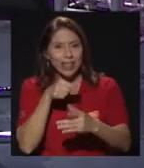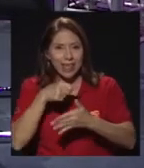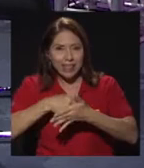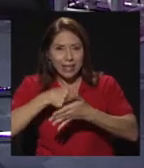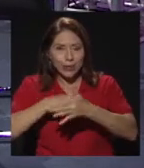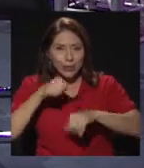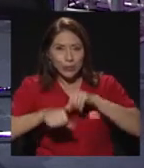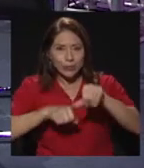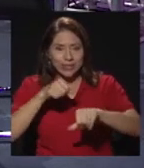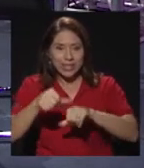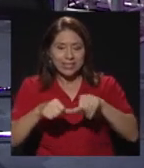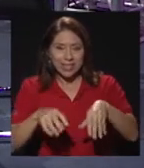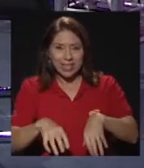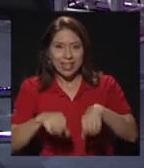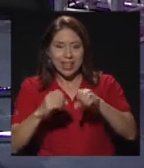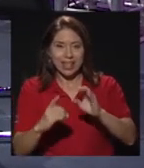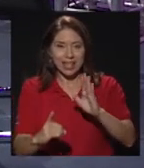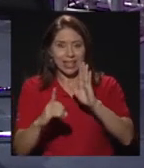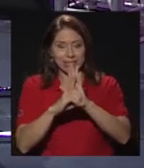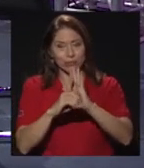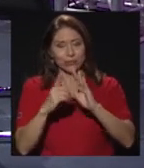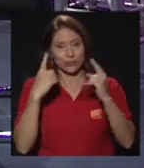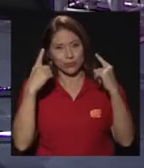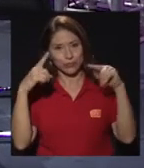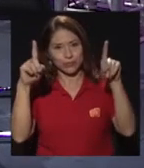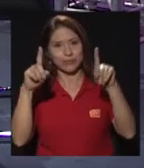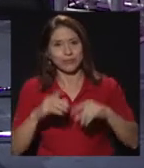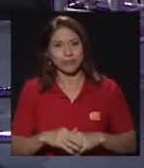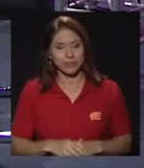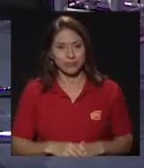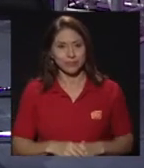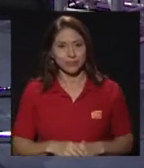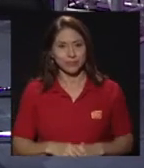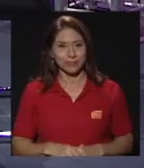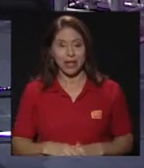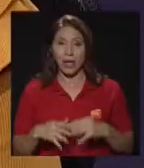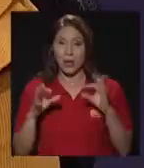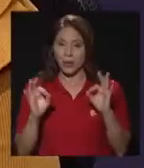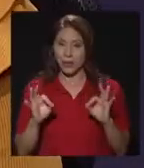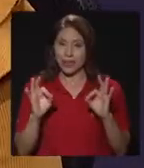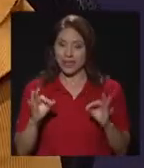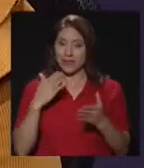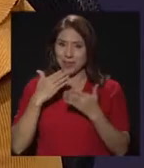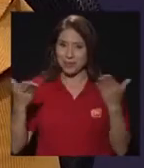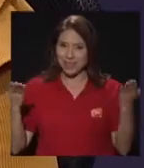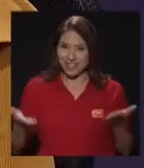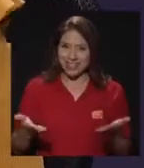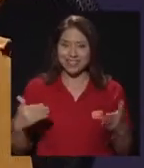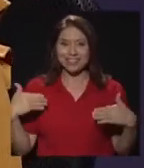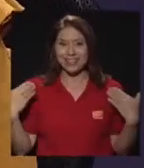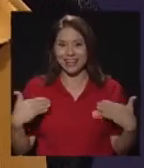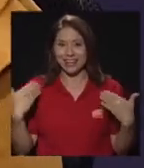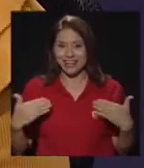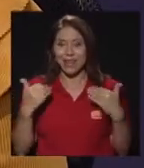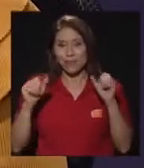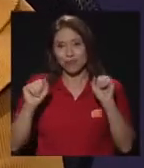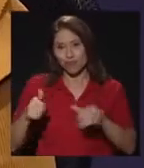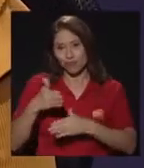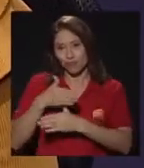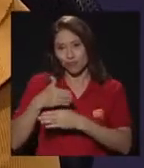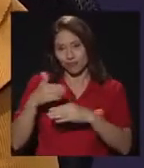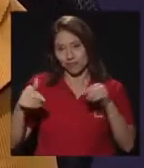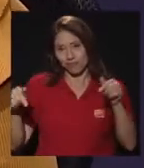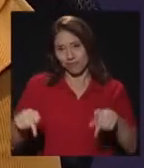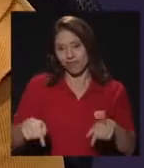y de derechos, de luchas para alcanzar derechos. Bueno, qué bienvenidas, qué alegría, ¿verdad? Poder compartir acá